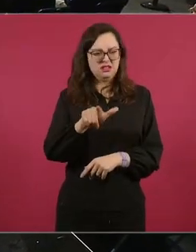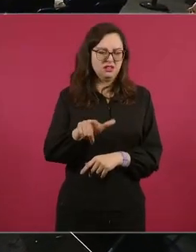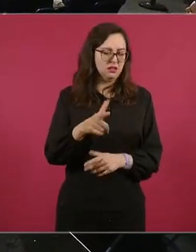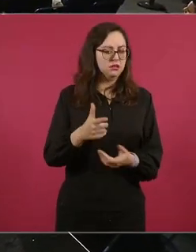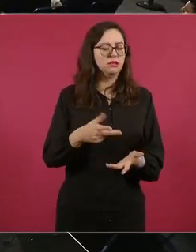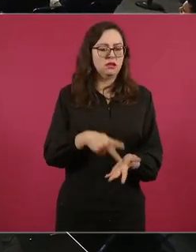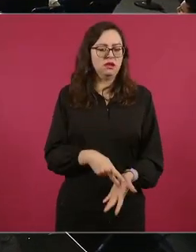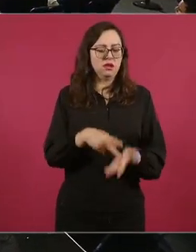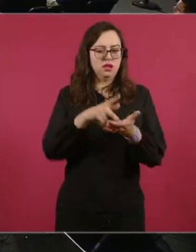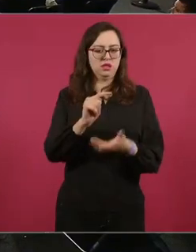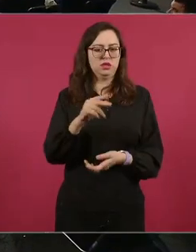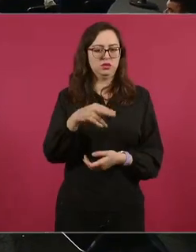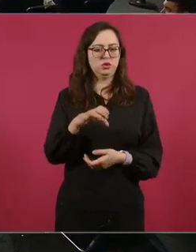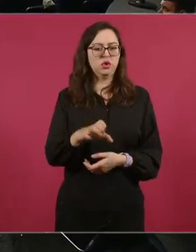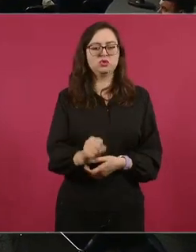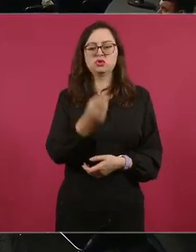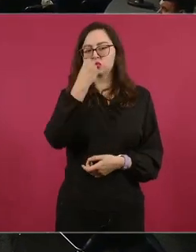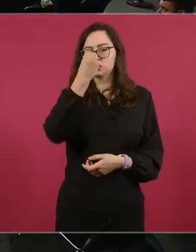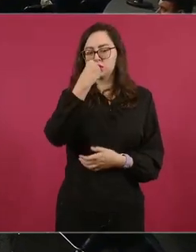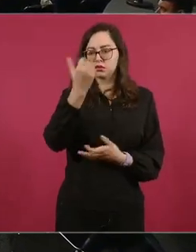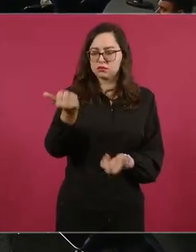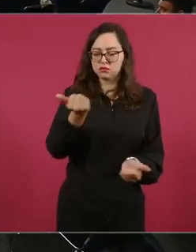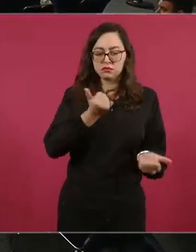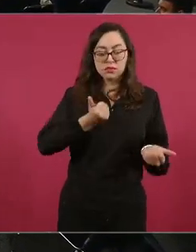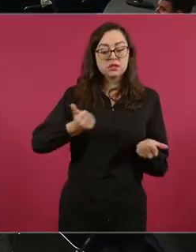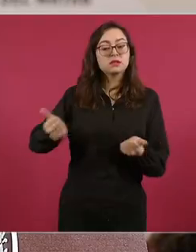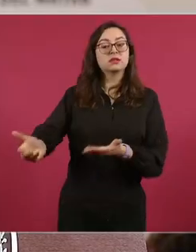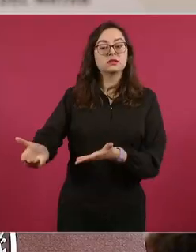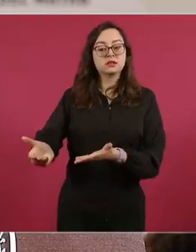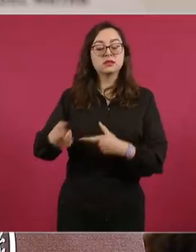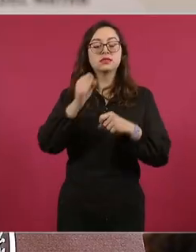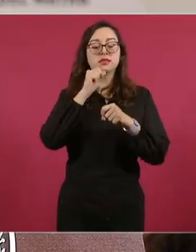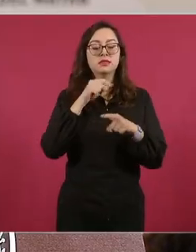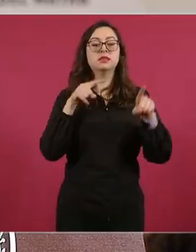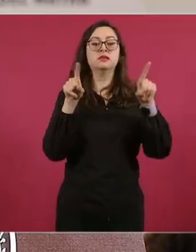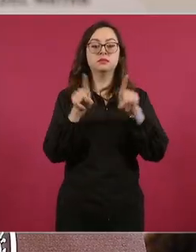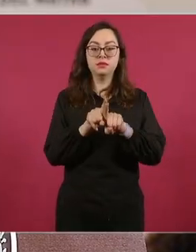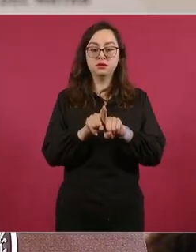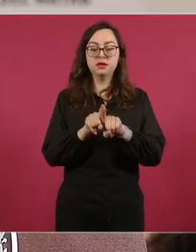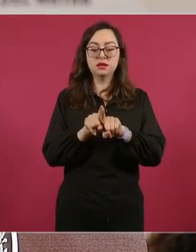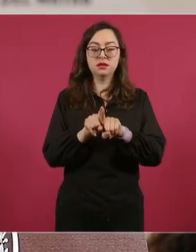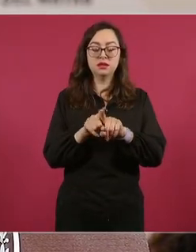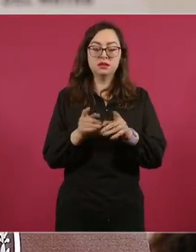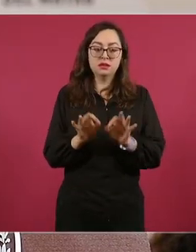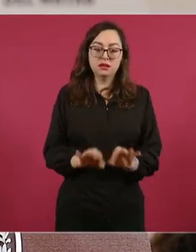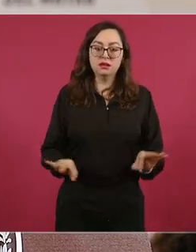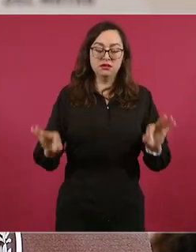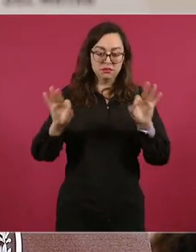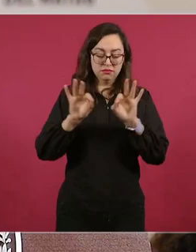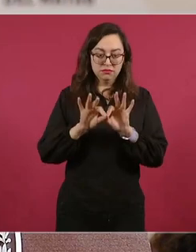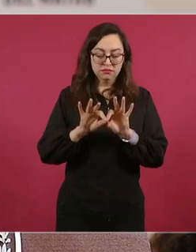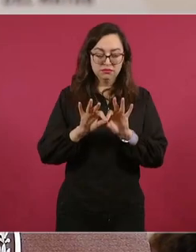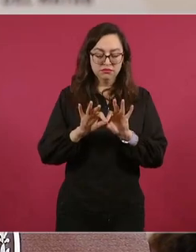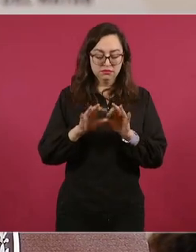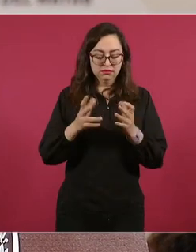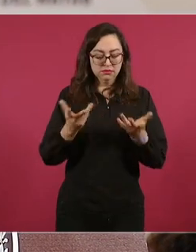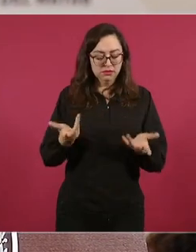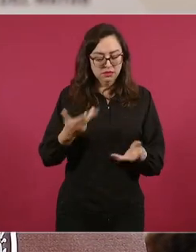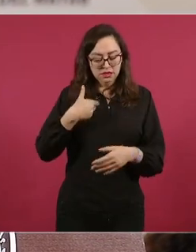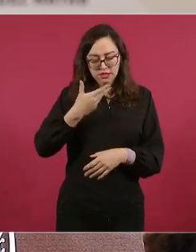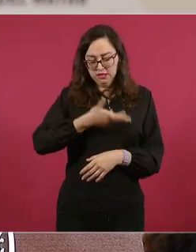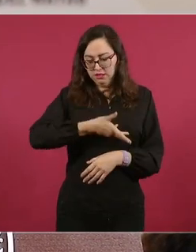apoyar. También que se sepa esto, no sé si la Secretaría